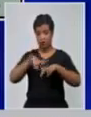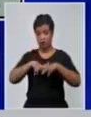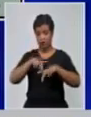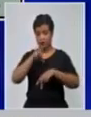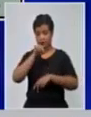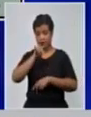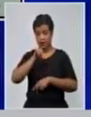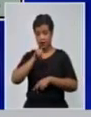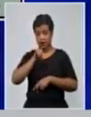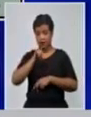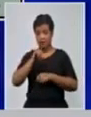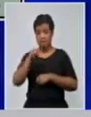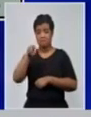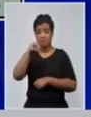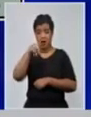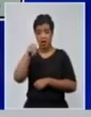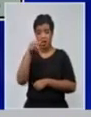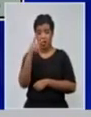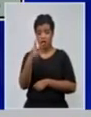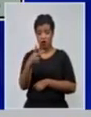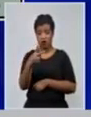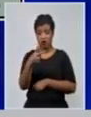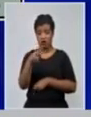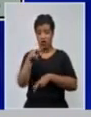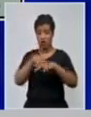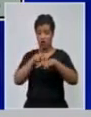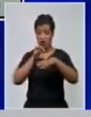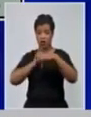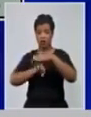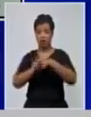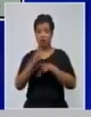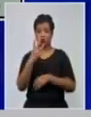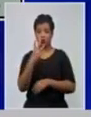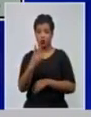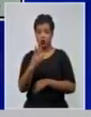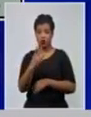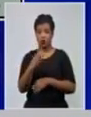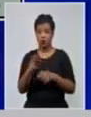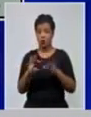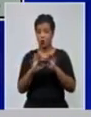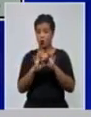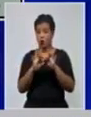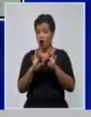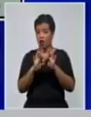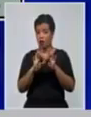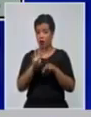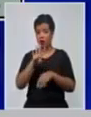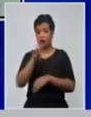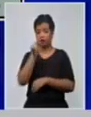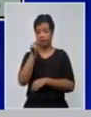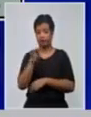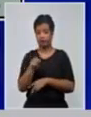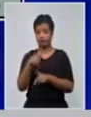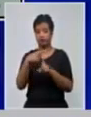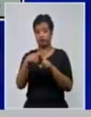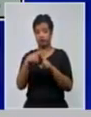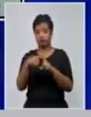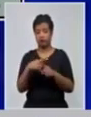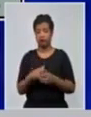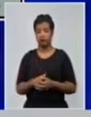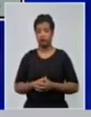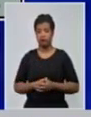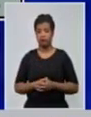16, Marianao 2, Habana del Este 4 y Guanabacoa 4 personas de